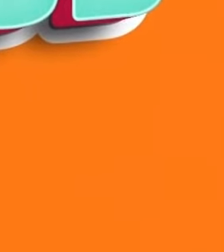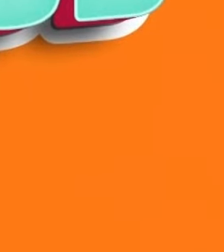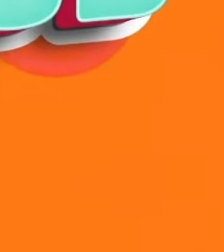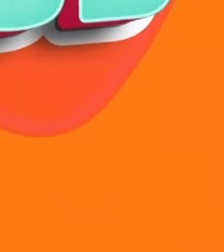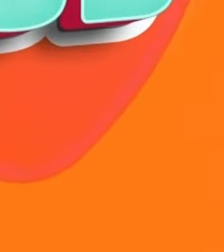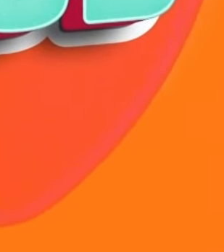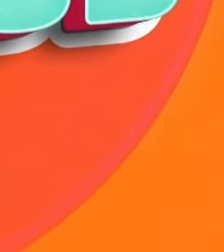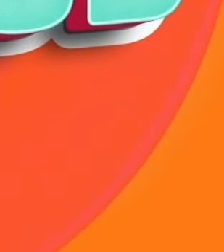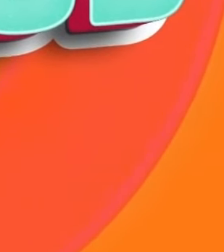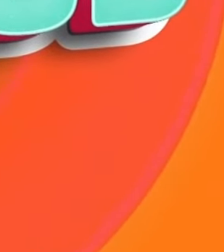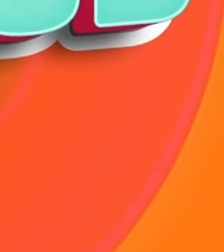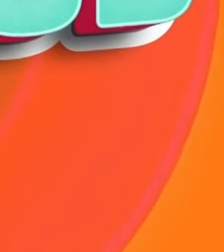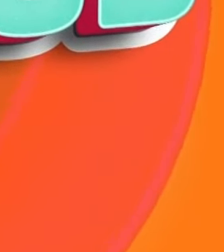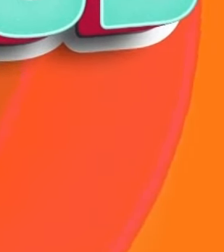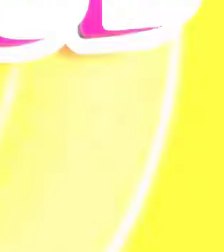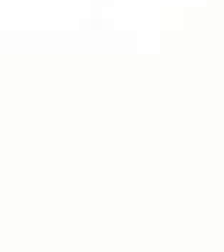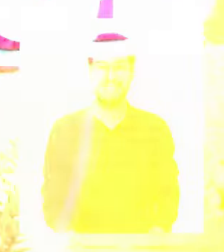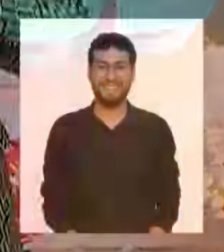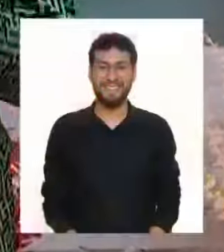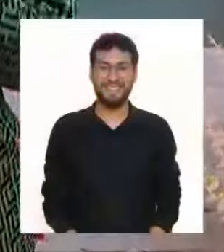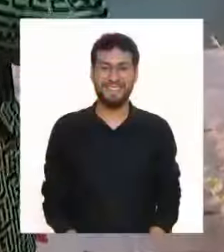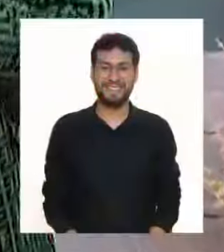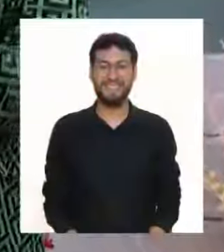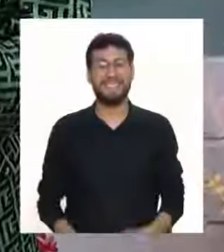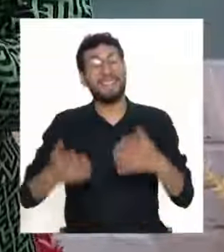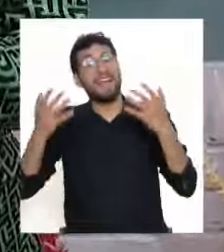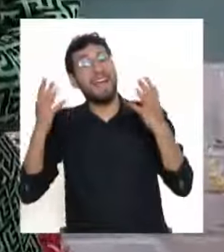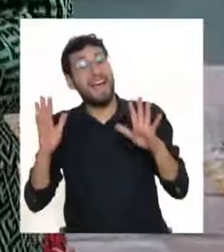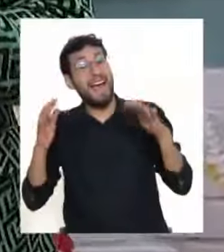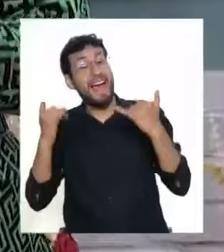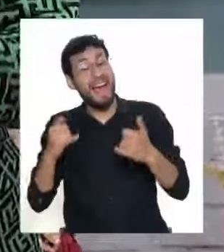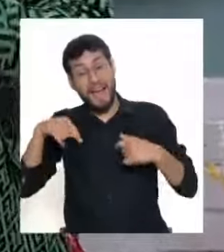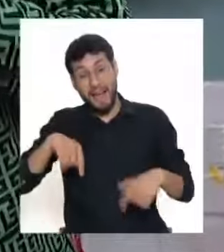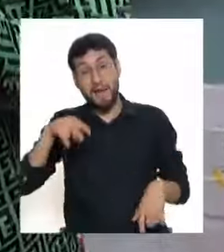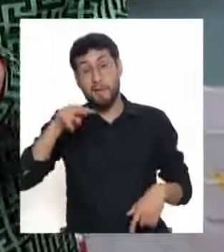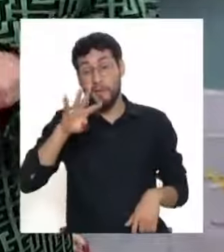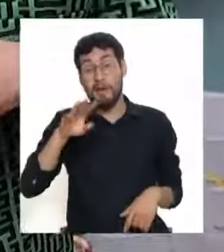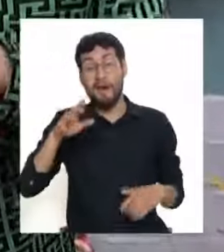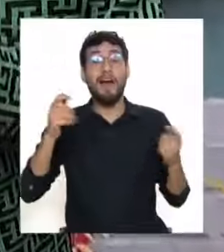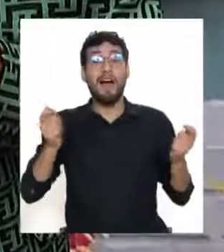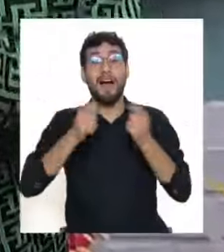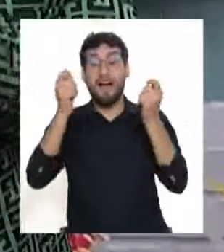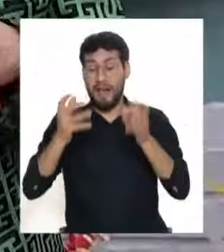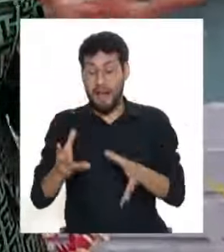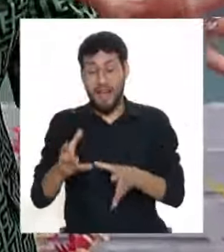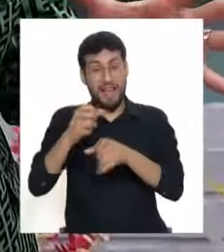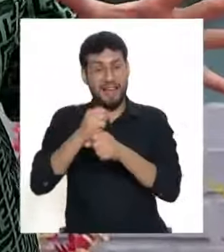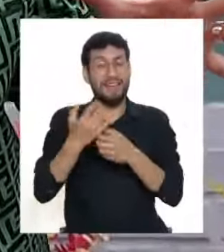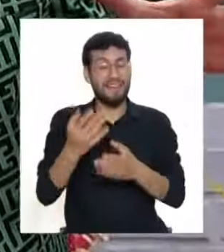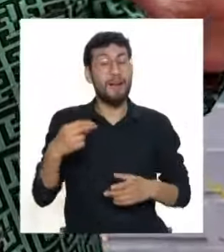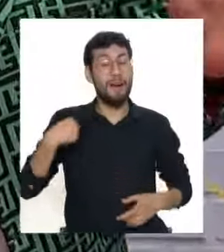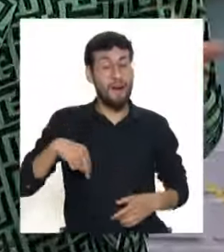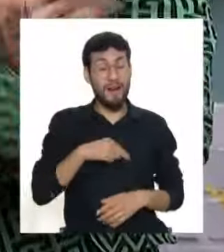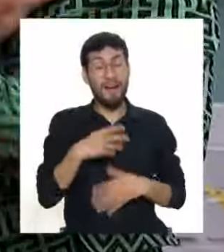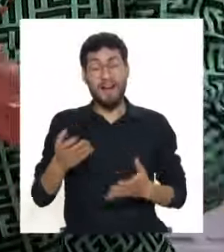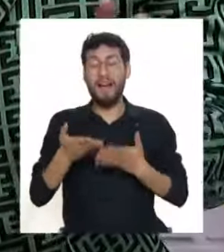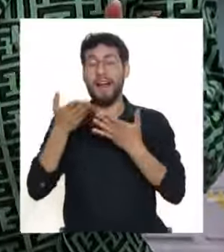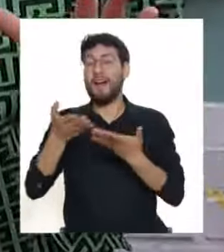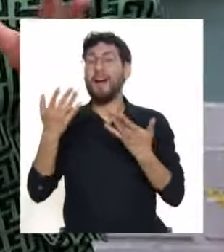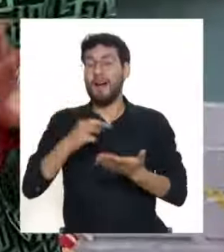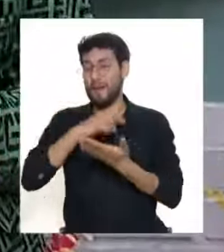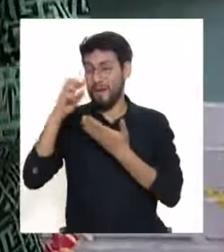bailar. Paso para adelante y otro para atrás. Este 24 fue la fiesta de San Juan y es por eso que nosotros le hemos dedicado